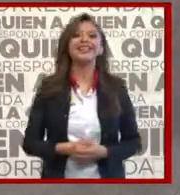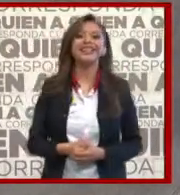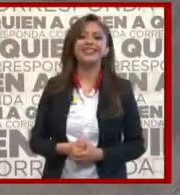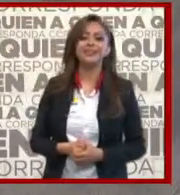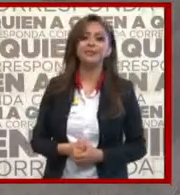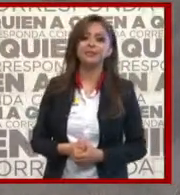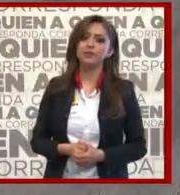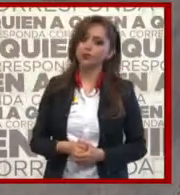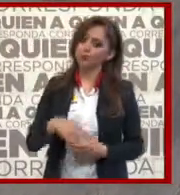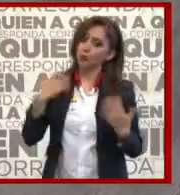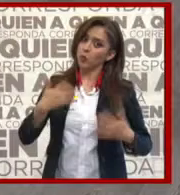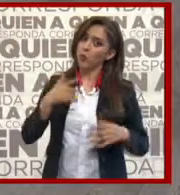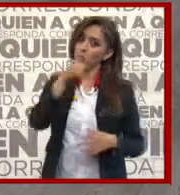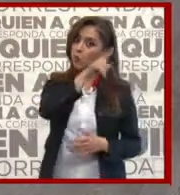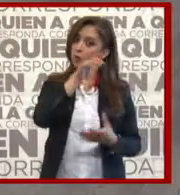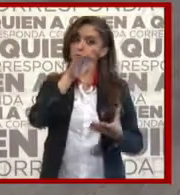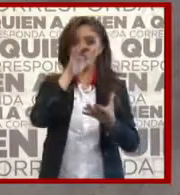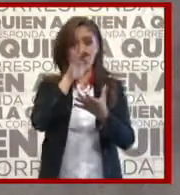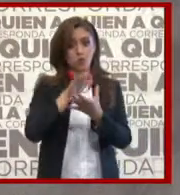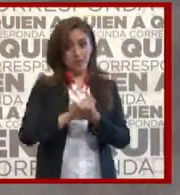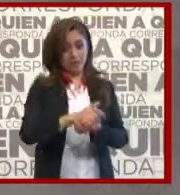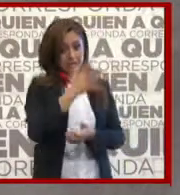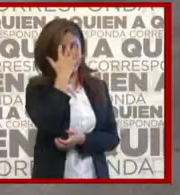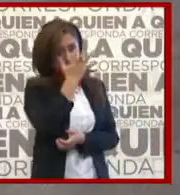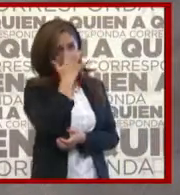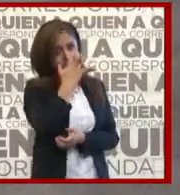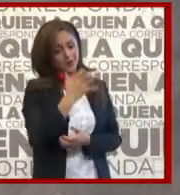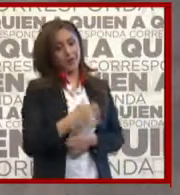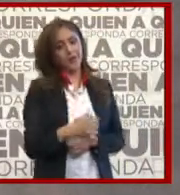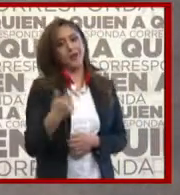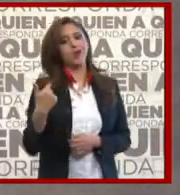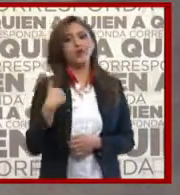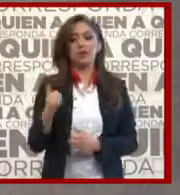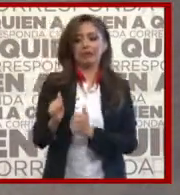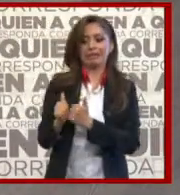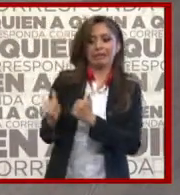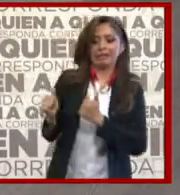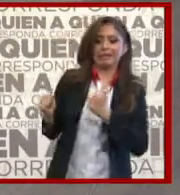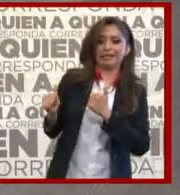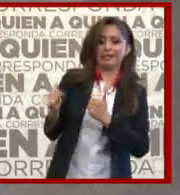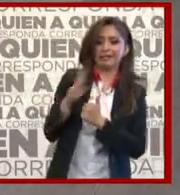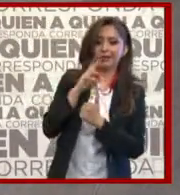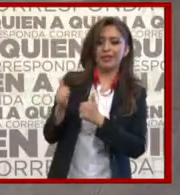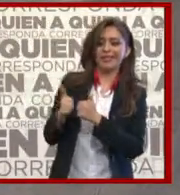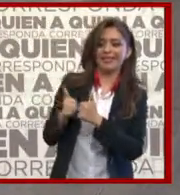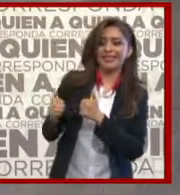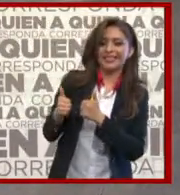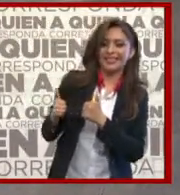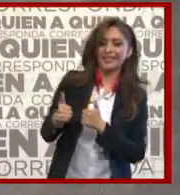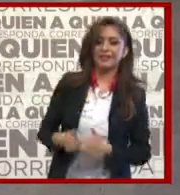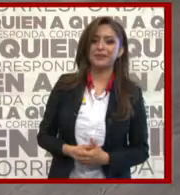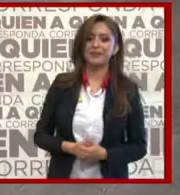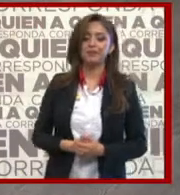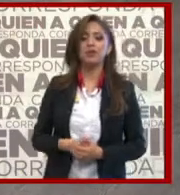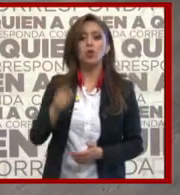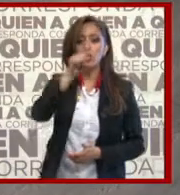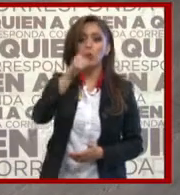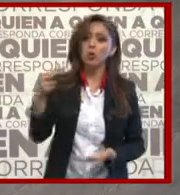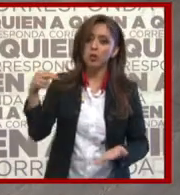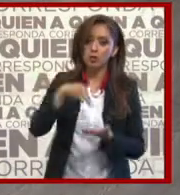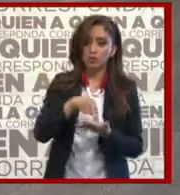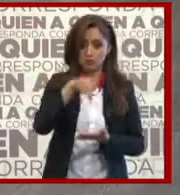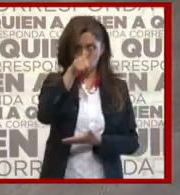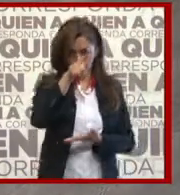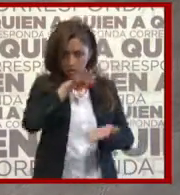tu esposo es serio y enojó Pero tú tranquilo y ay Bueno entonces más para acá si retires un poquito no te traigo para que sí lees